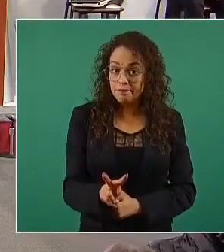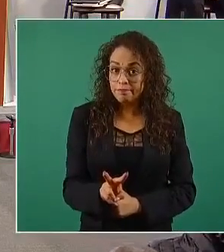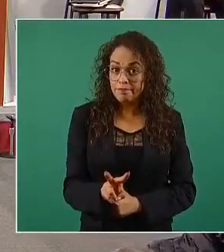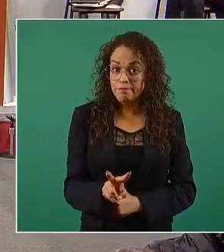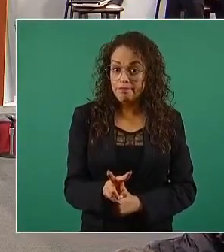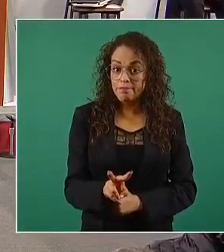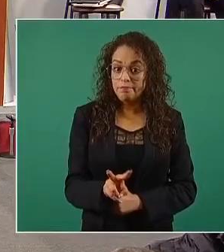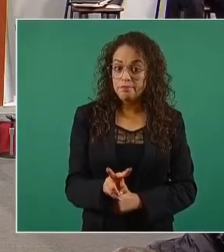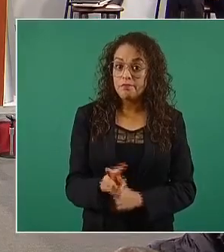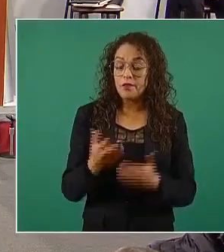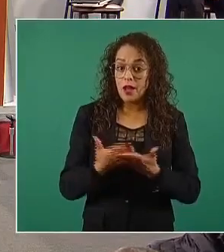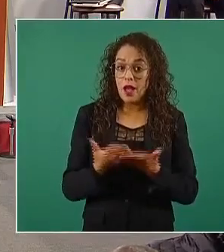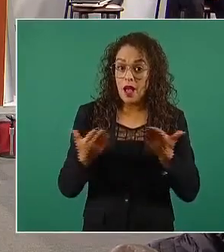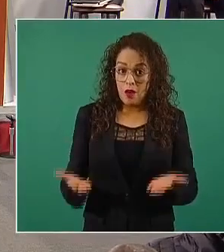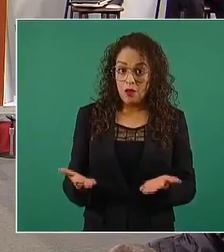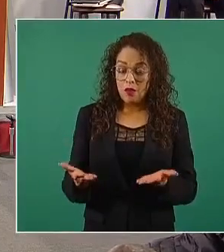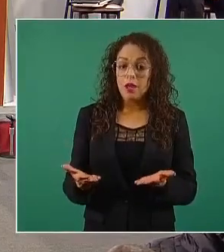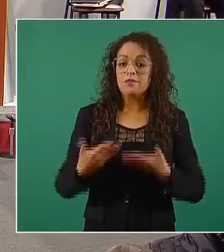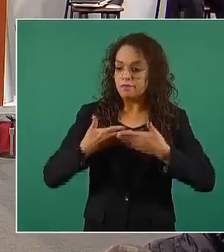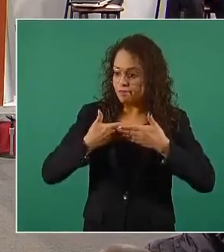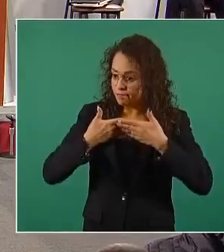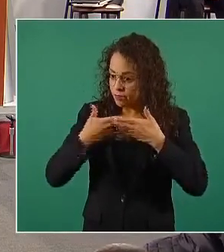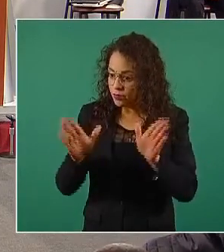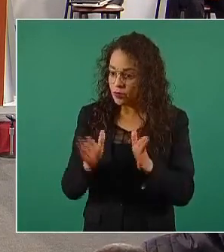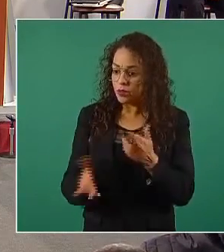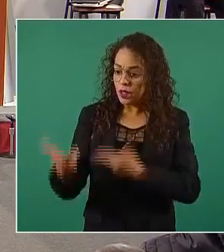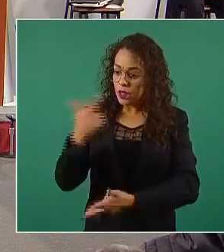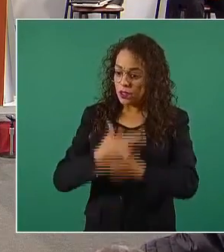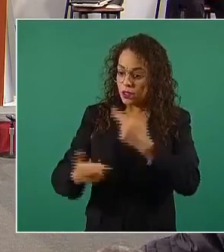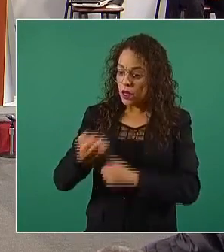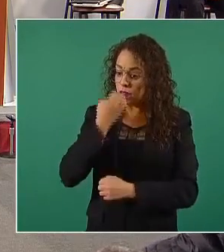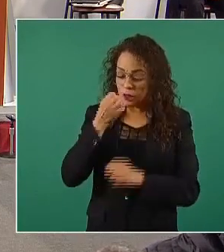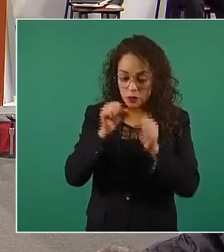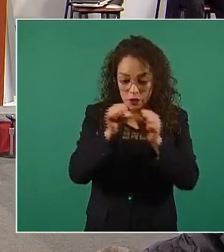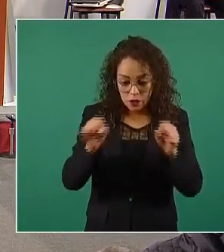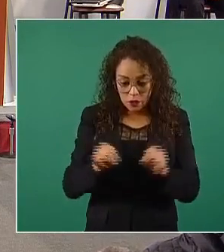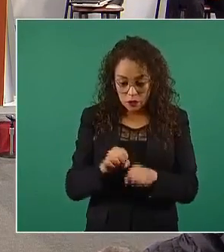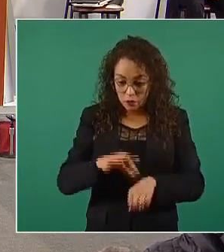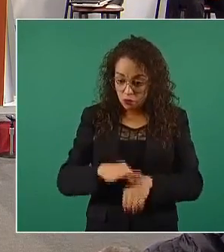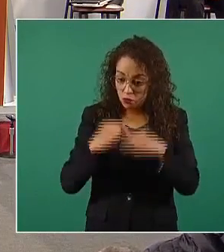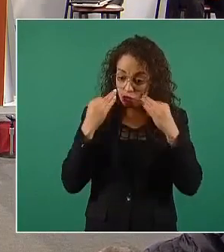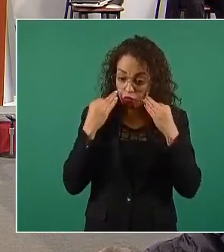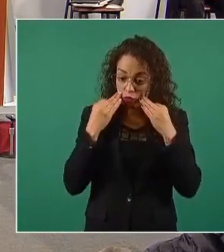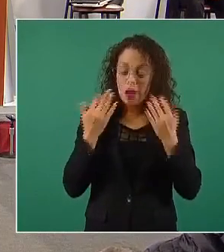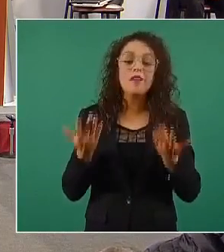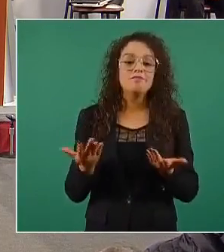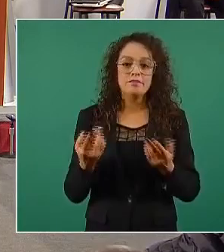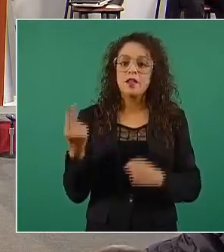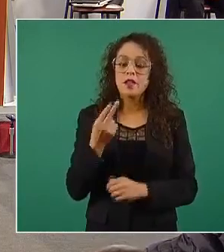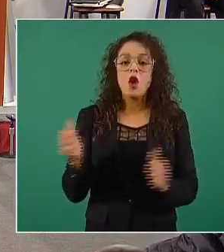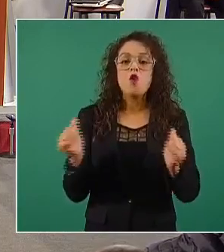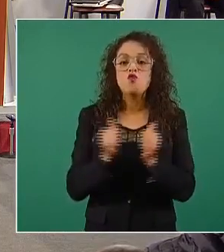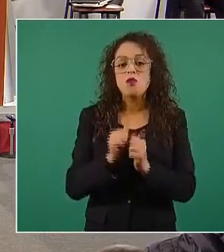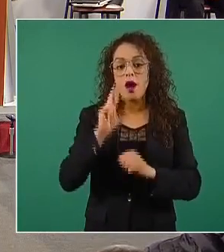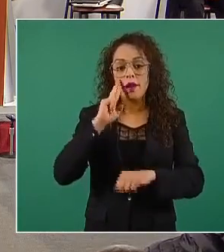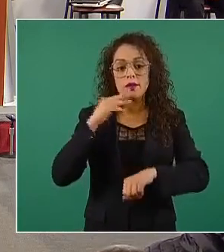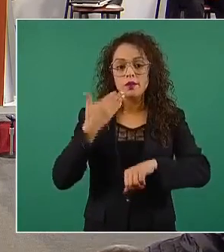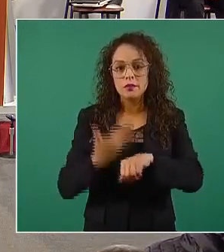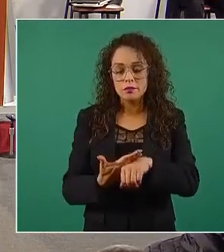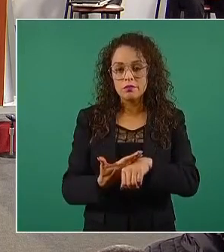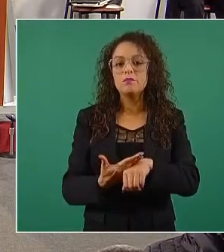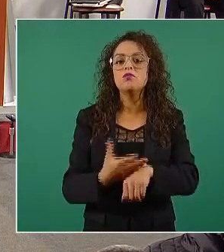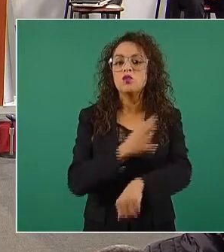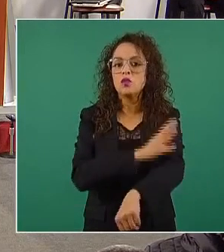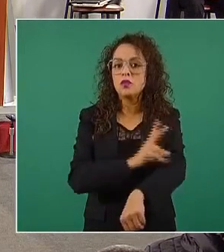el regreso a clases es algo inminente. Se debe hacer efectivamente, debe ser un retorno responsable, ordenado y